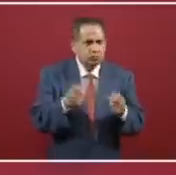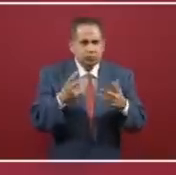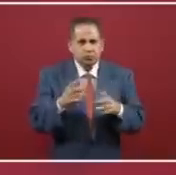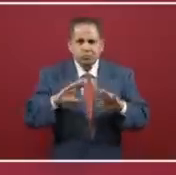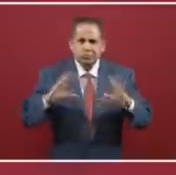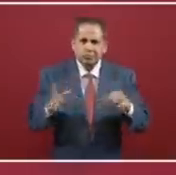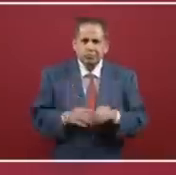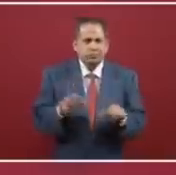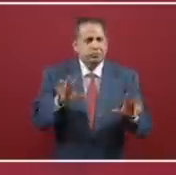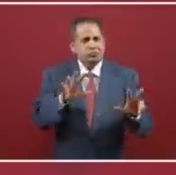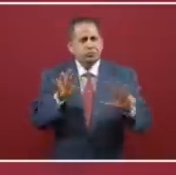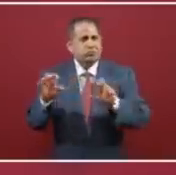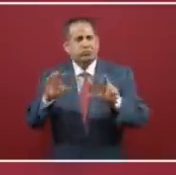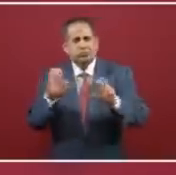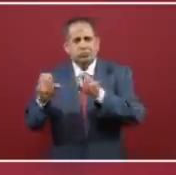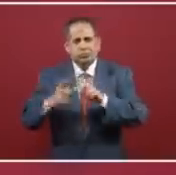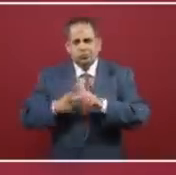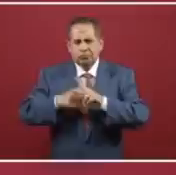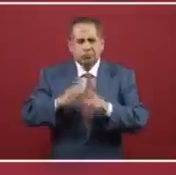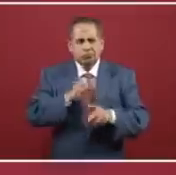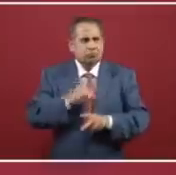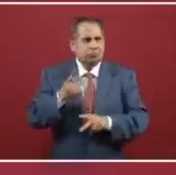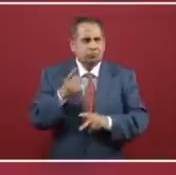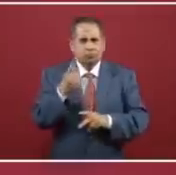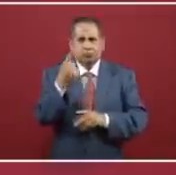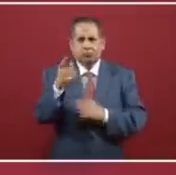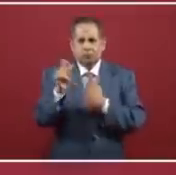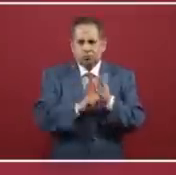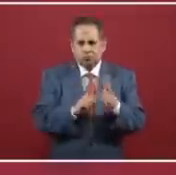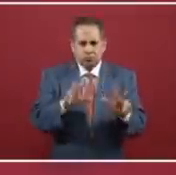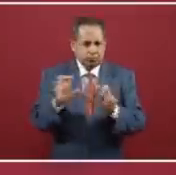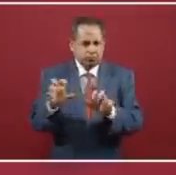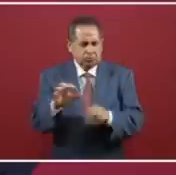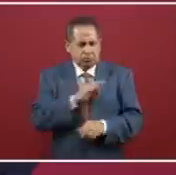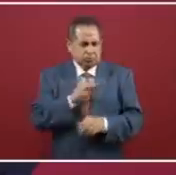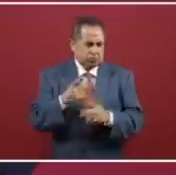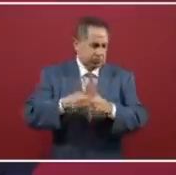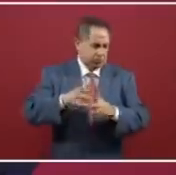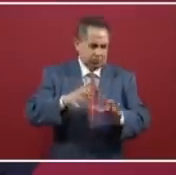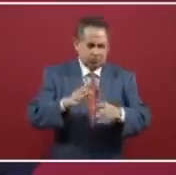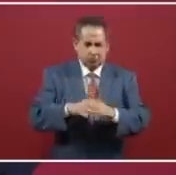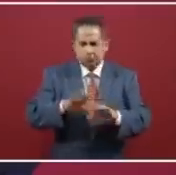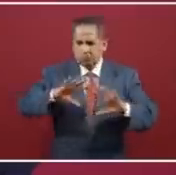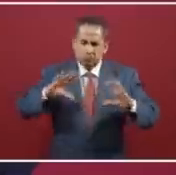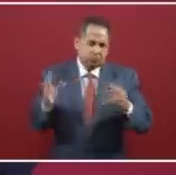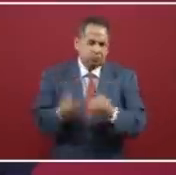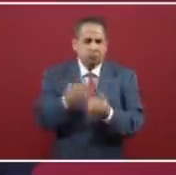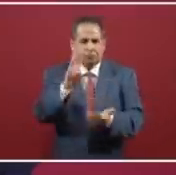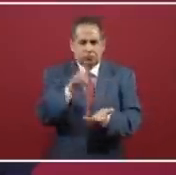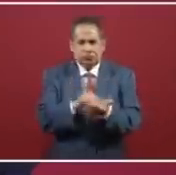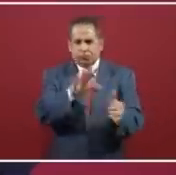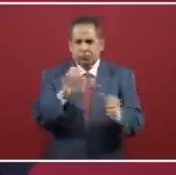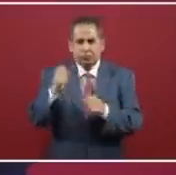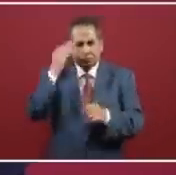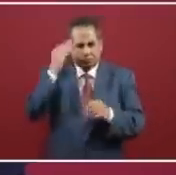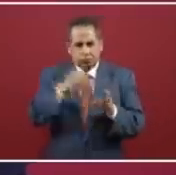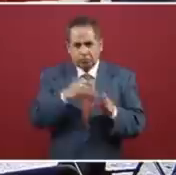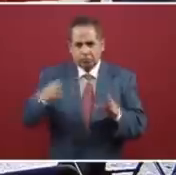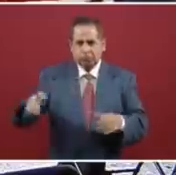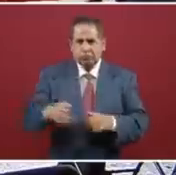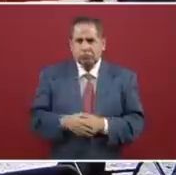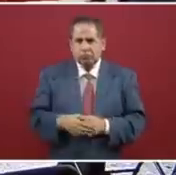800 en promedio al mes serían 3600 en el periodo